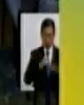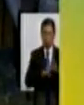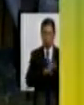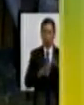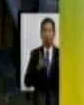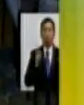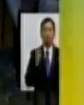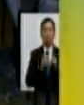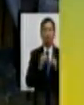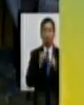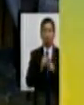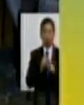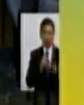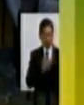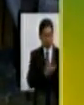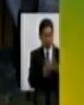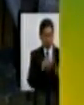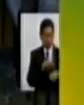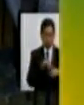cumplida.